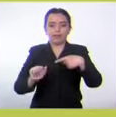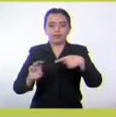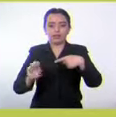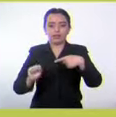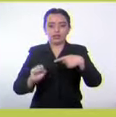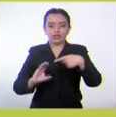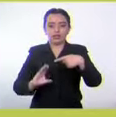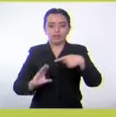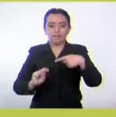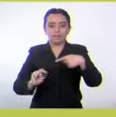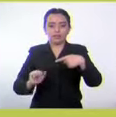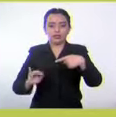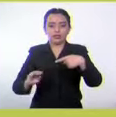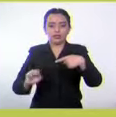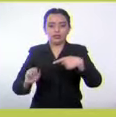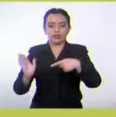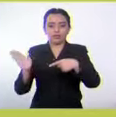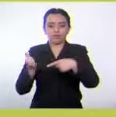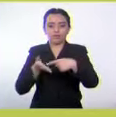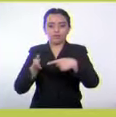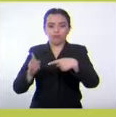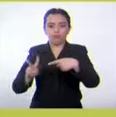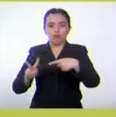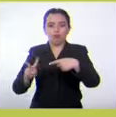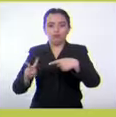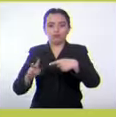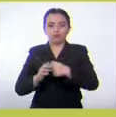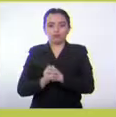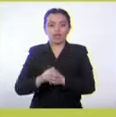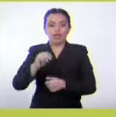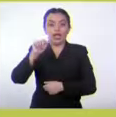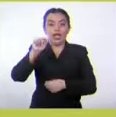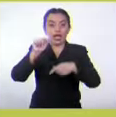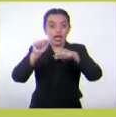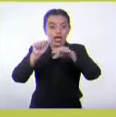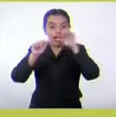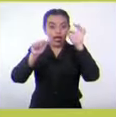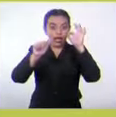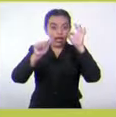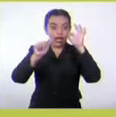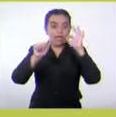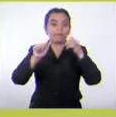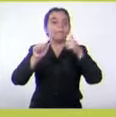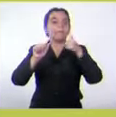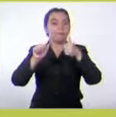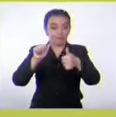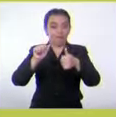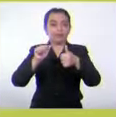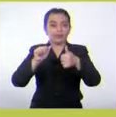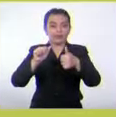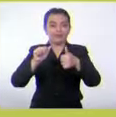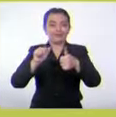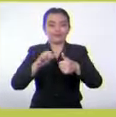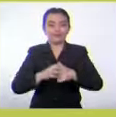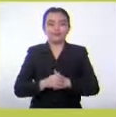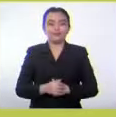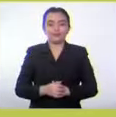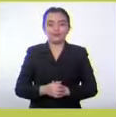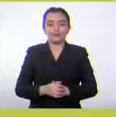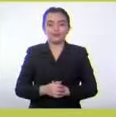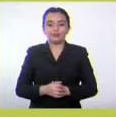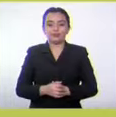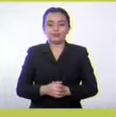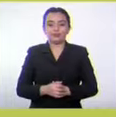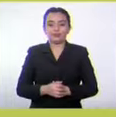sobre volumen. Si elegiste A, volumen, elegiste la respuesta correcta.